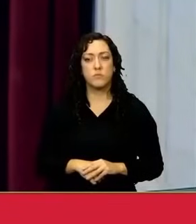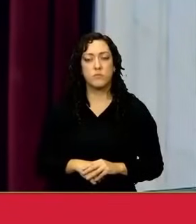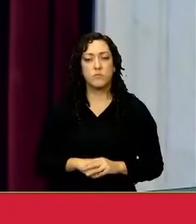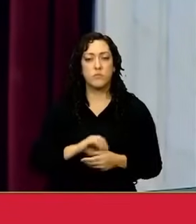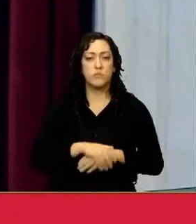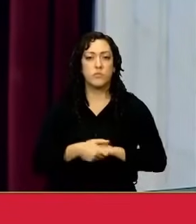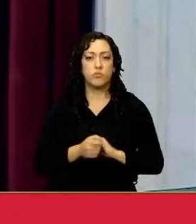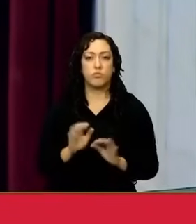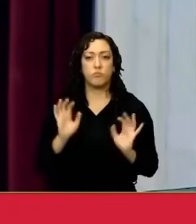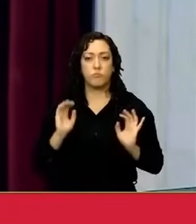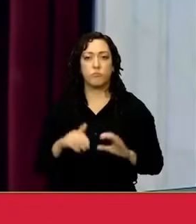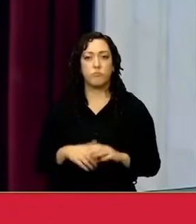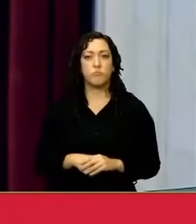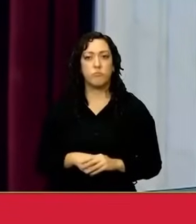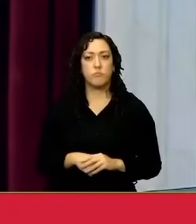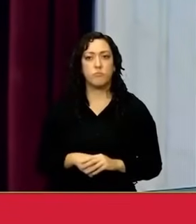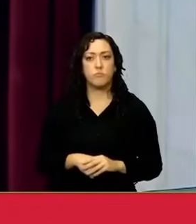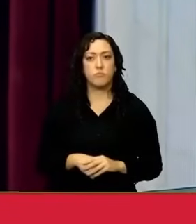¿Abstención?